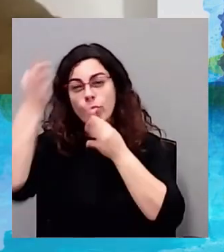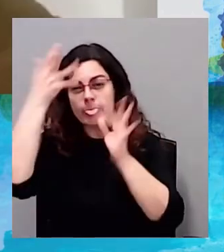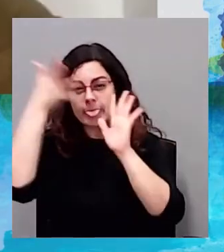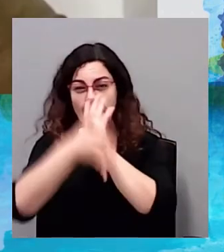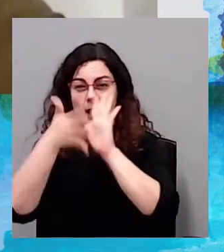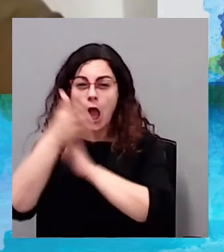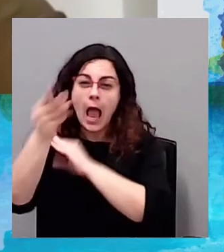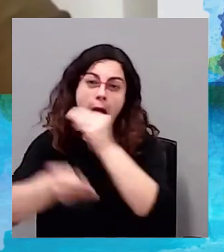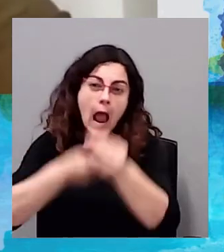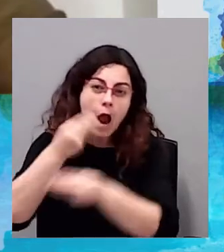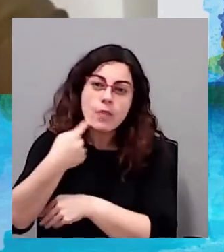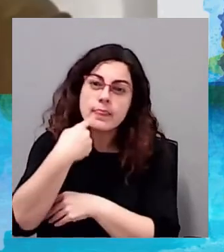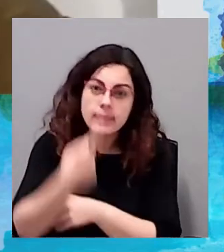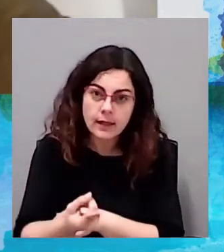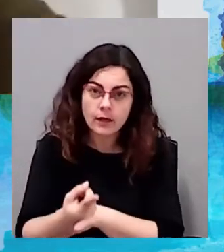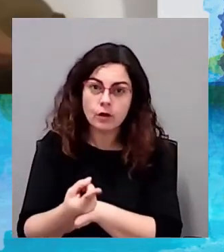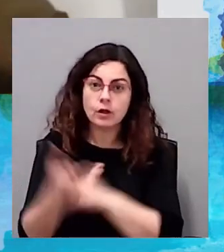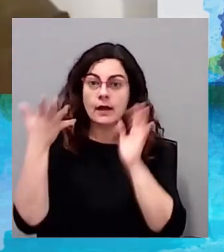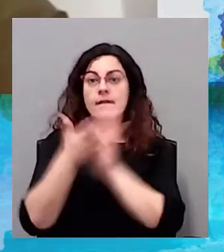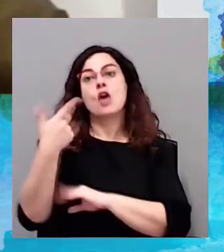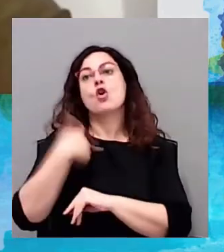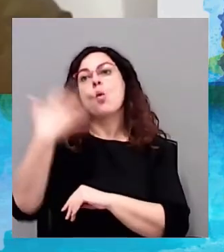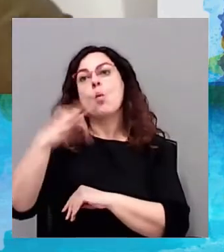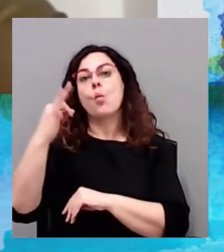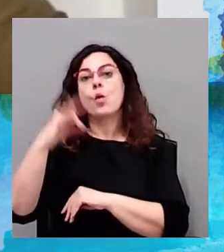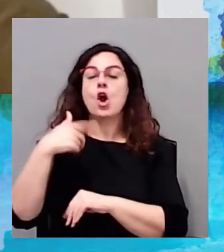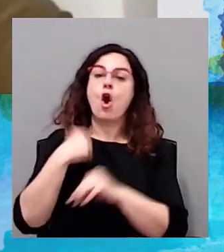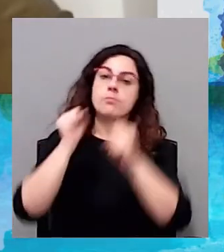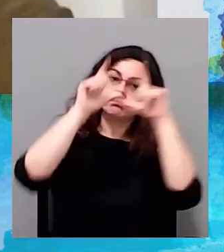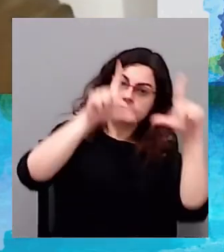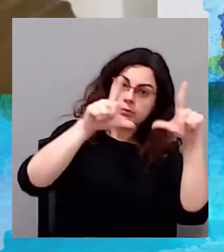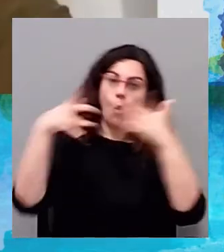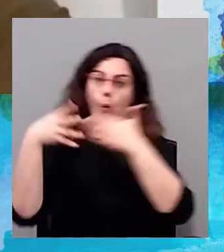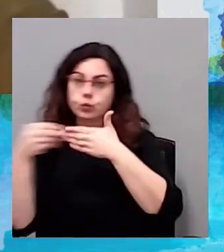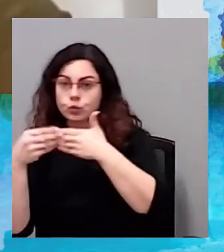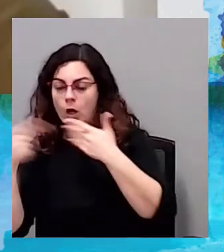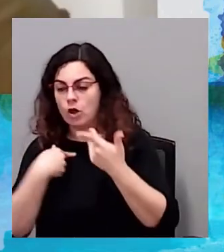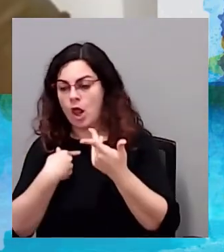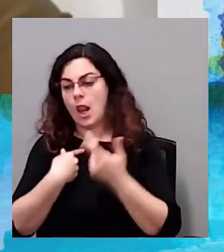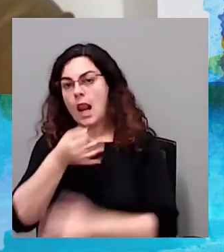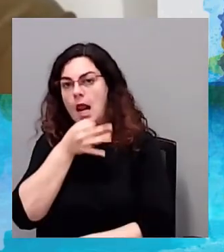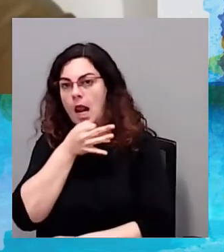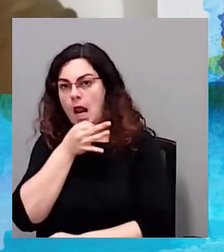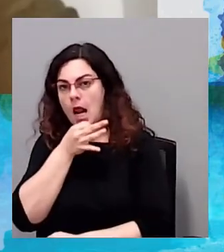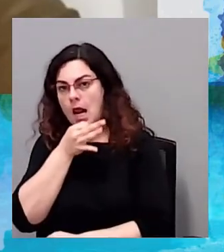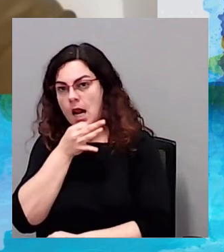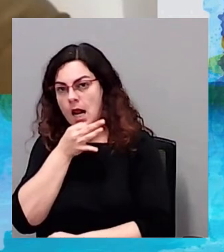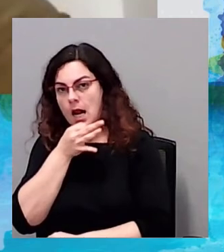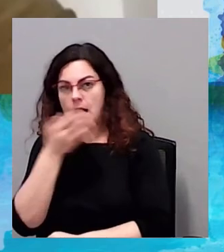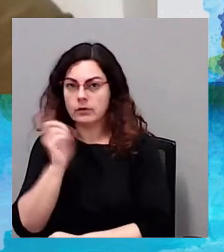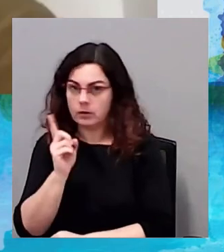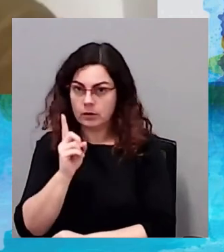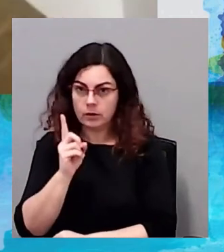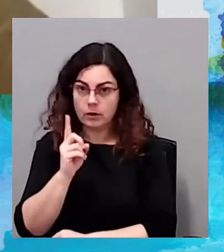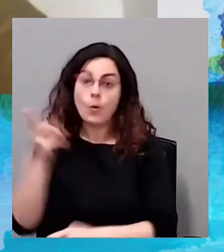a ser un mero interlocutor entre la obra y el usuario. También como todo en el mundo del arte es subjetivo y hay que